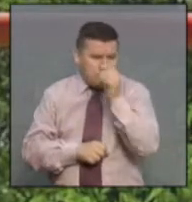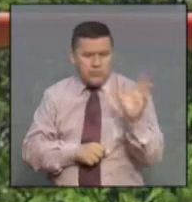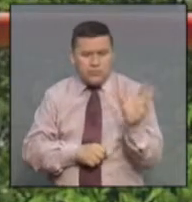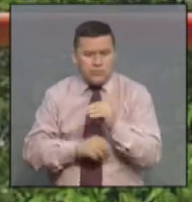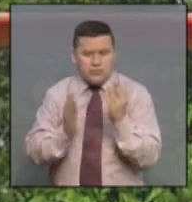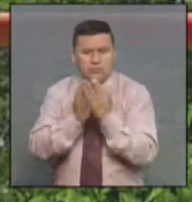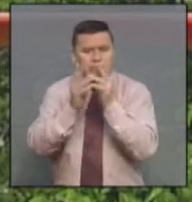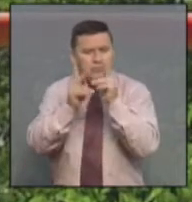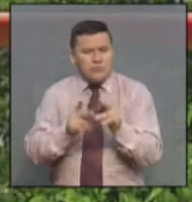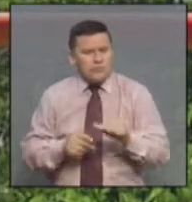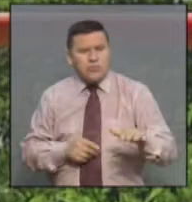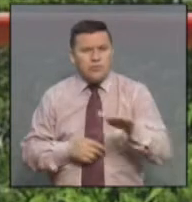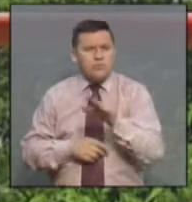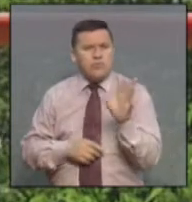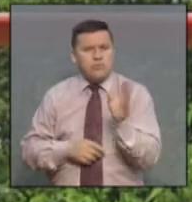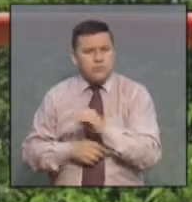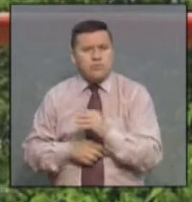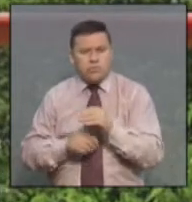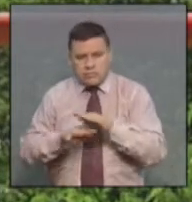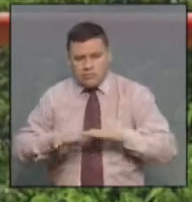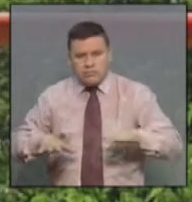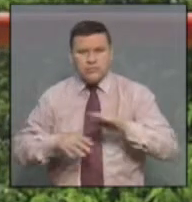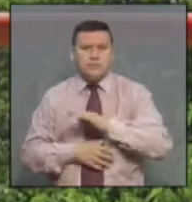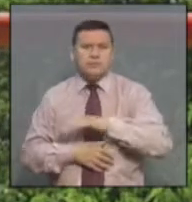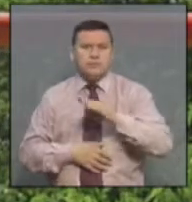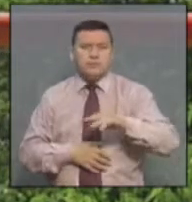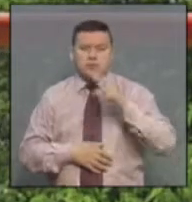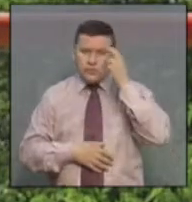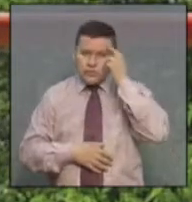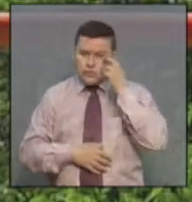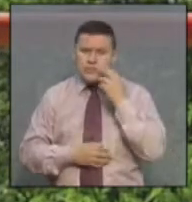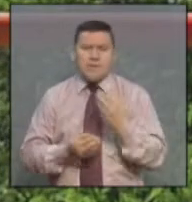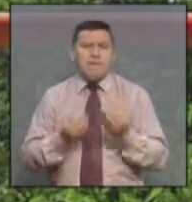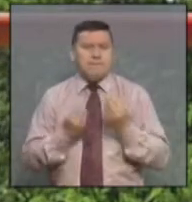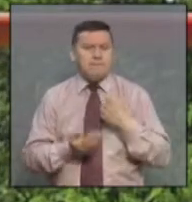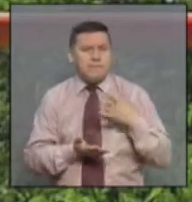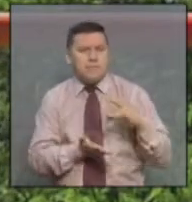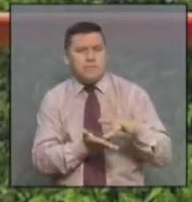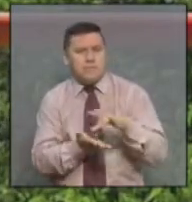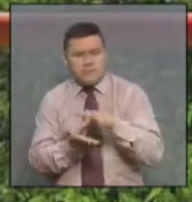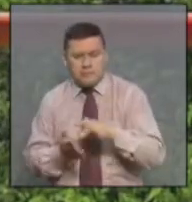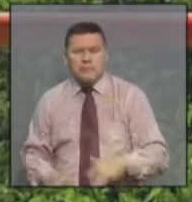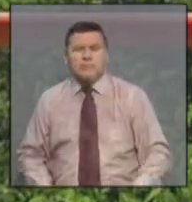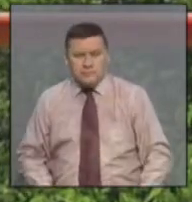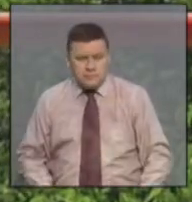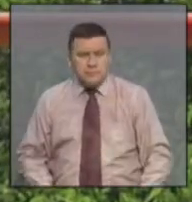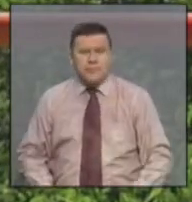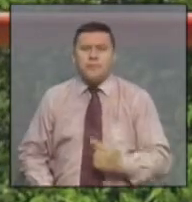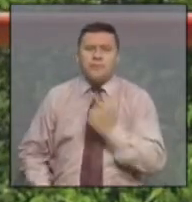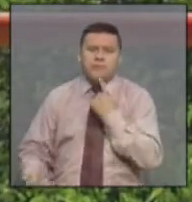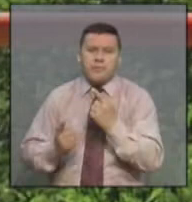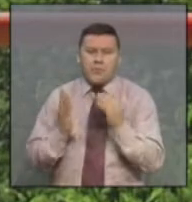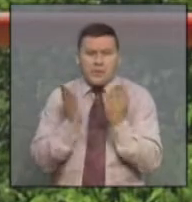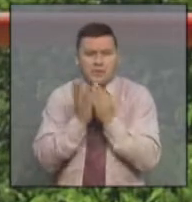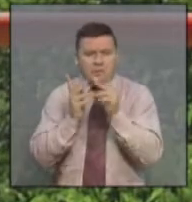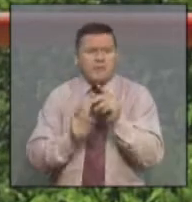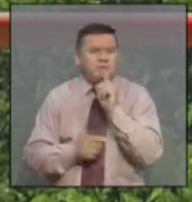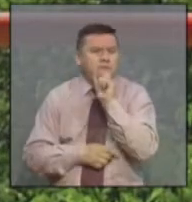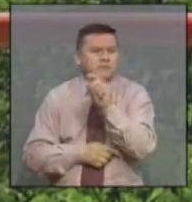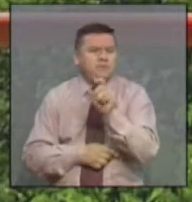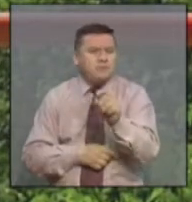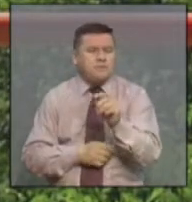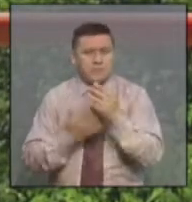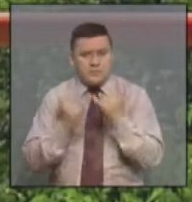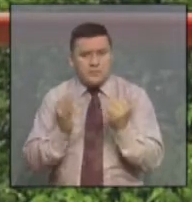los estudiantes de toda la territorial Antioquia Chocó para que participen. Cuando uno habla con los estudiantes y les pregunta,